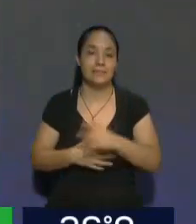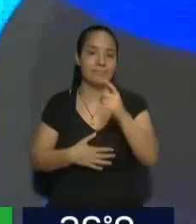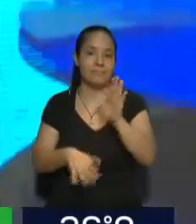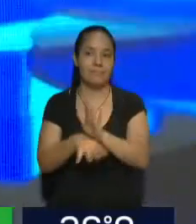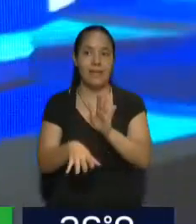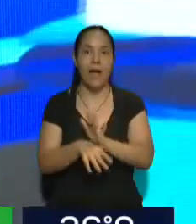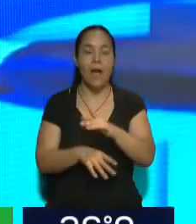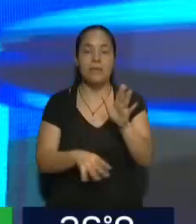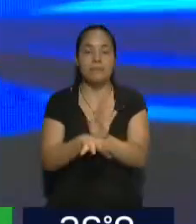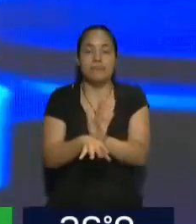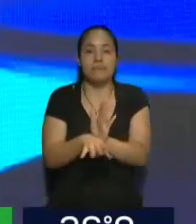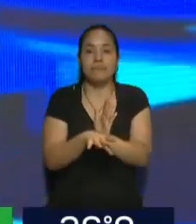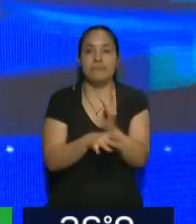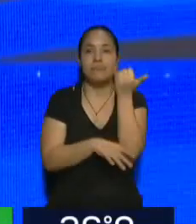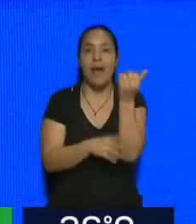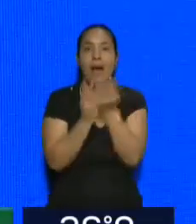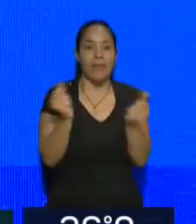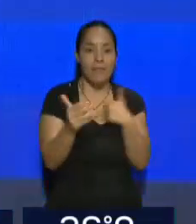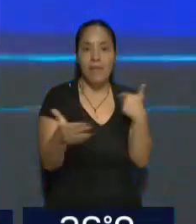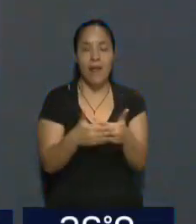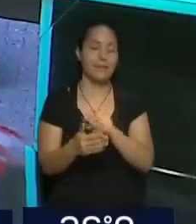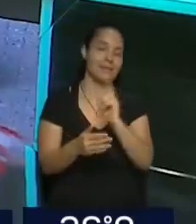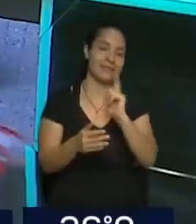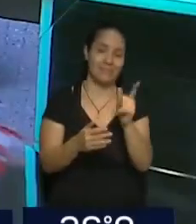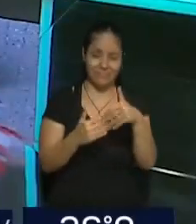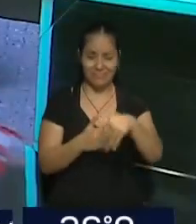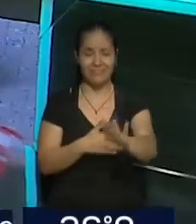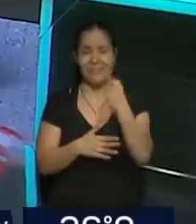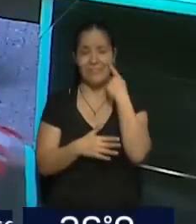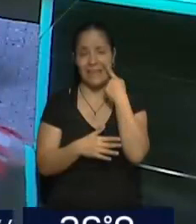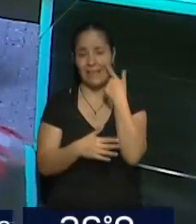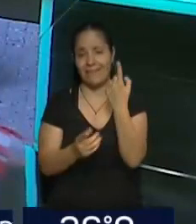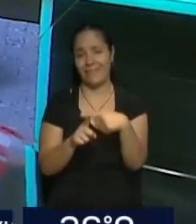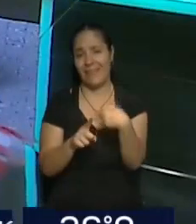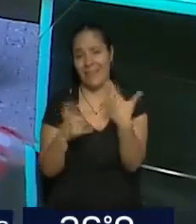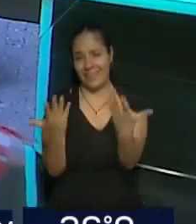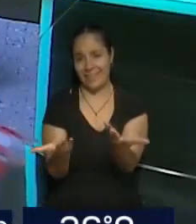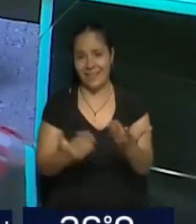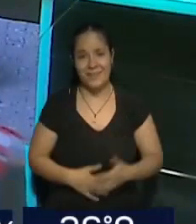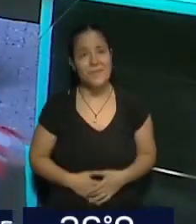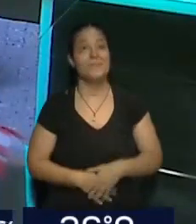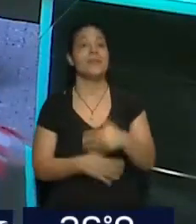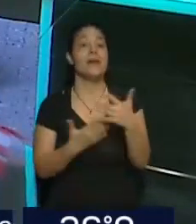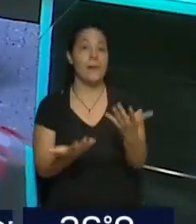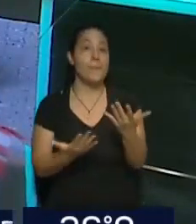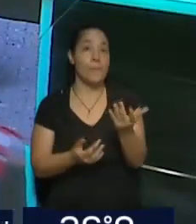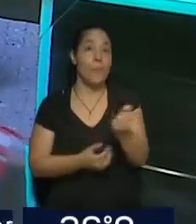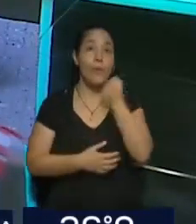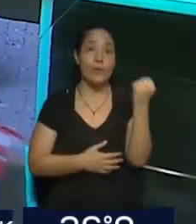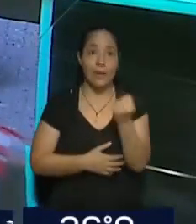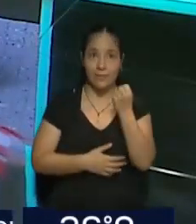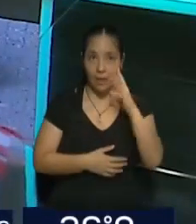al contrario, se festeja la vida en general. Repasamos entonces algunos datos en particular. Dani,